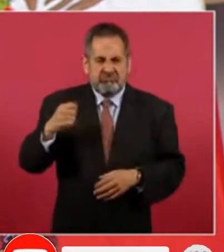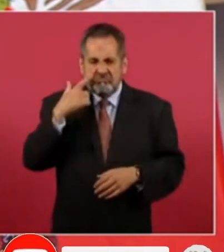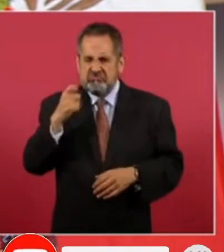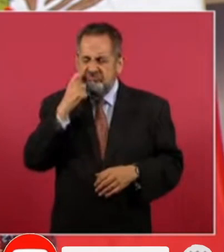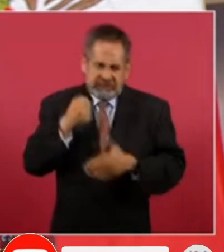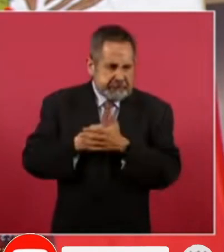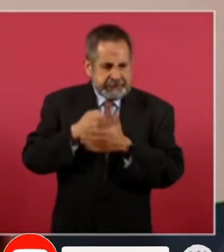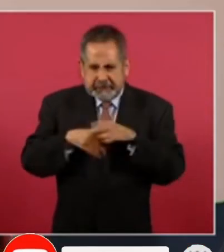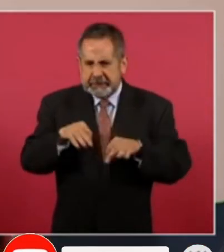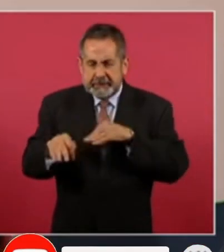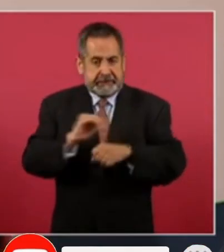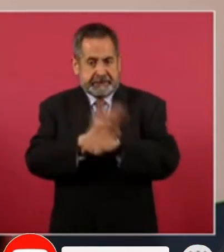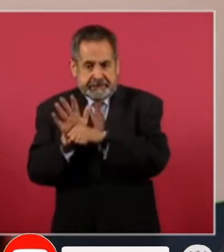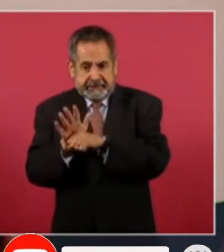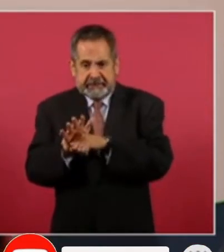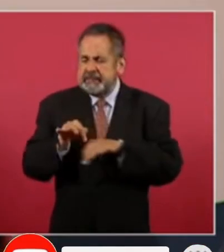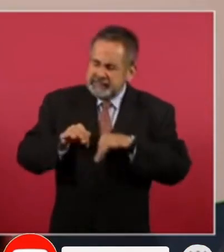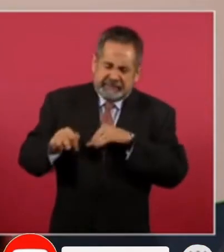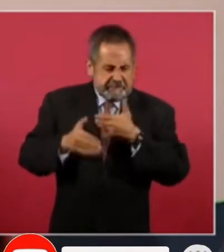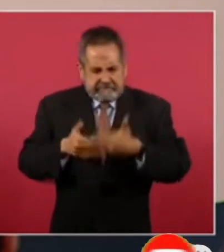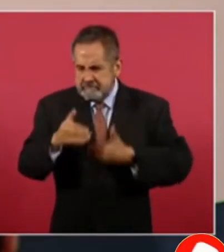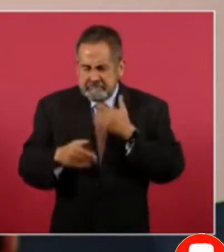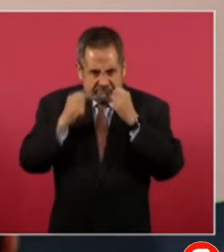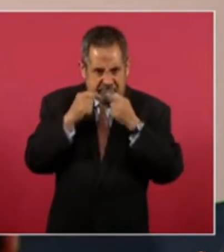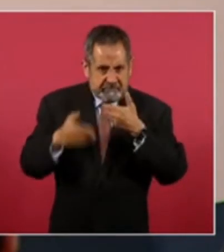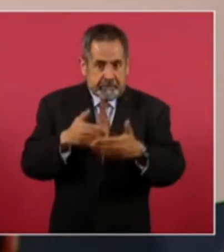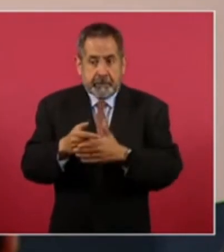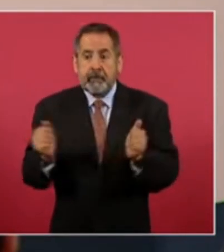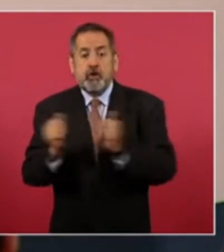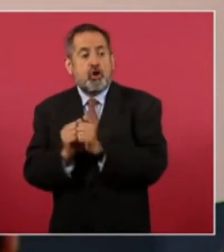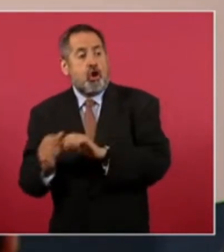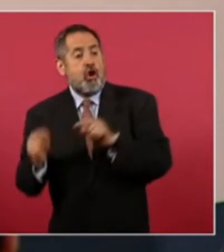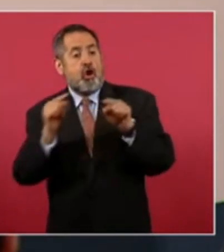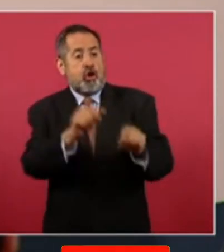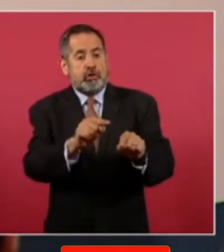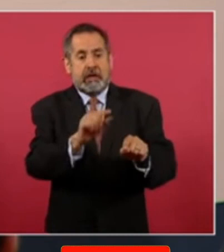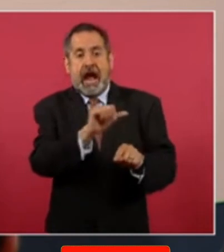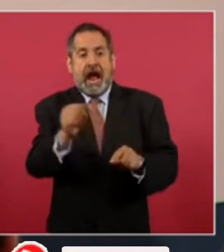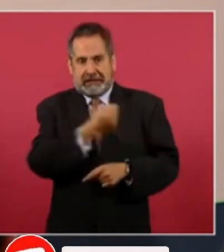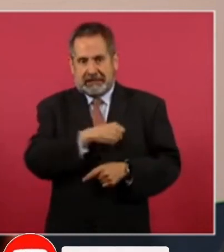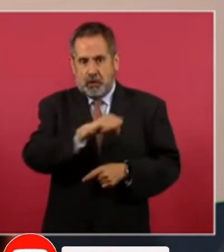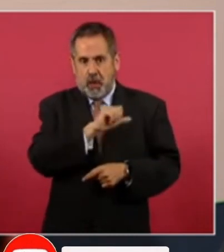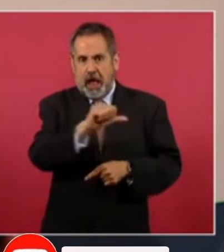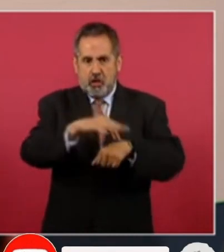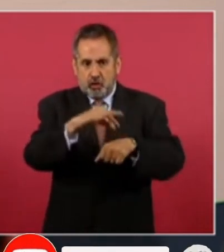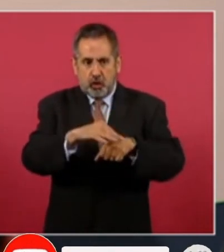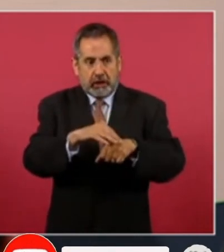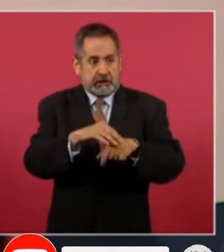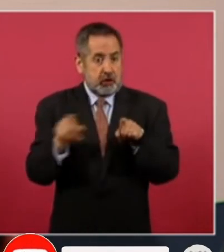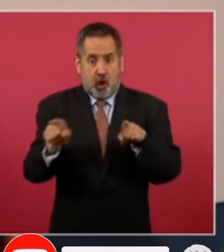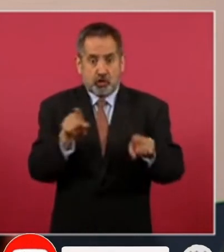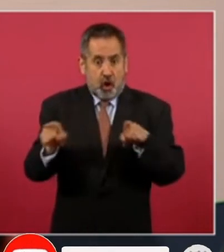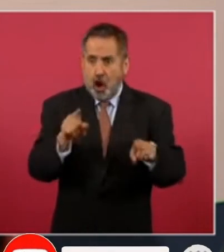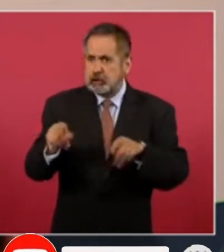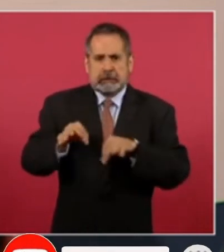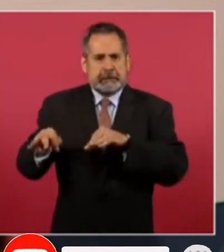de batalla durante la pandemia de COVID. Junto con el sector salud, fuimos una de las pocas actividades